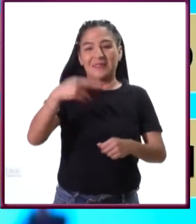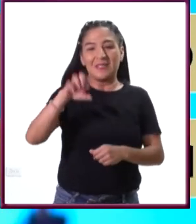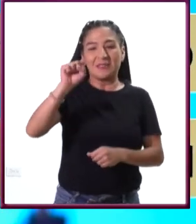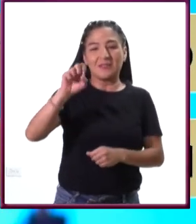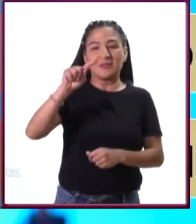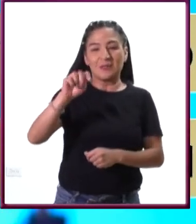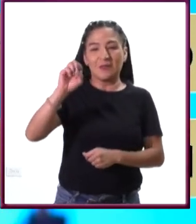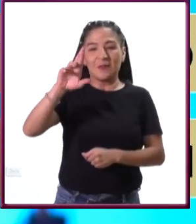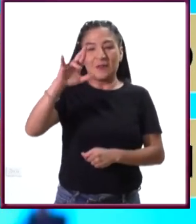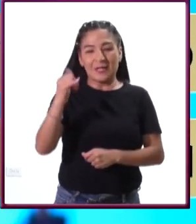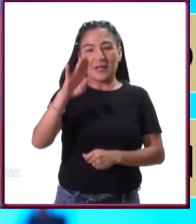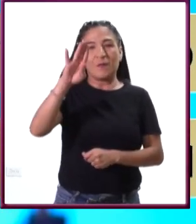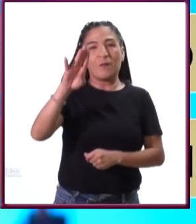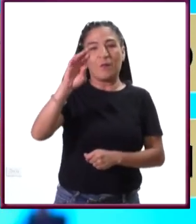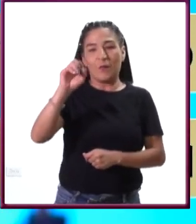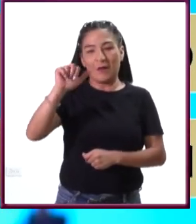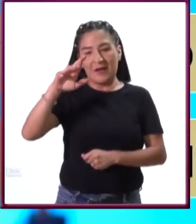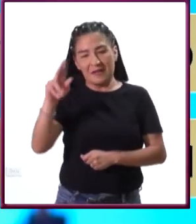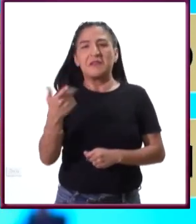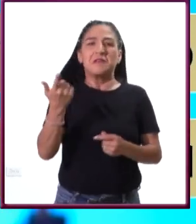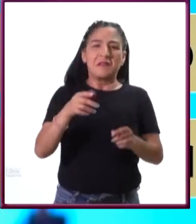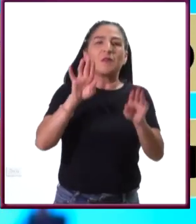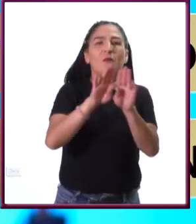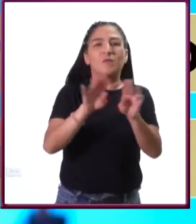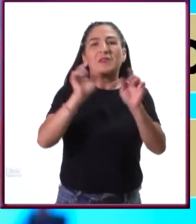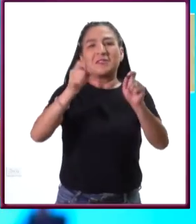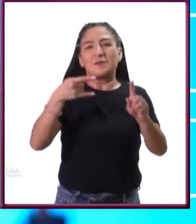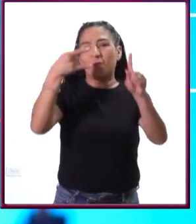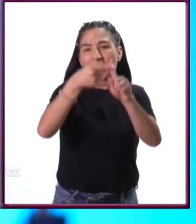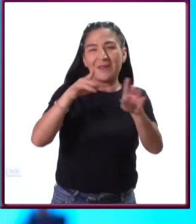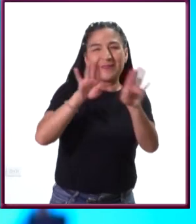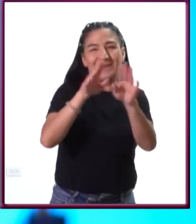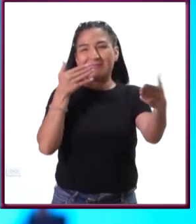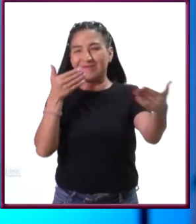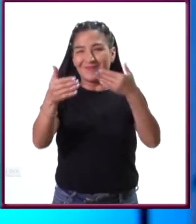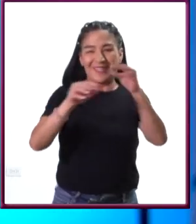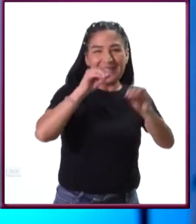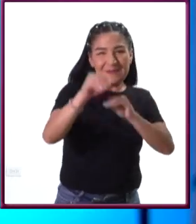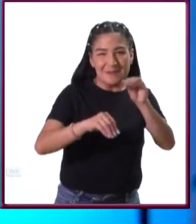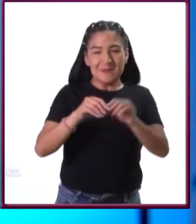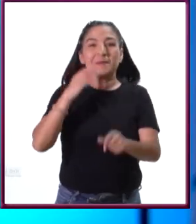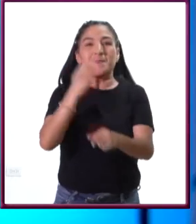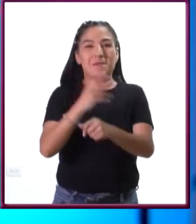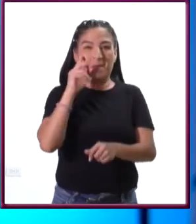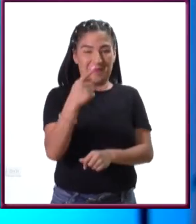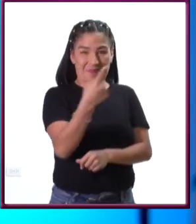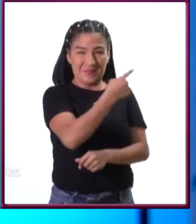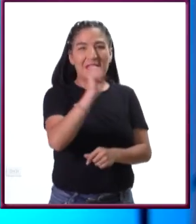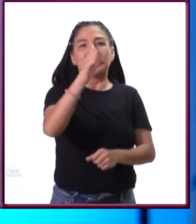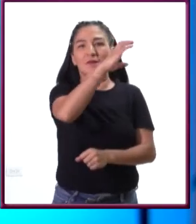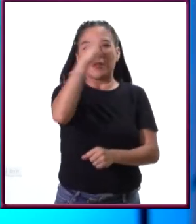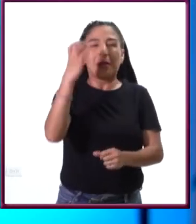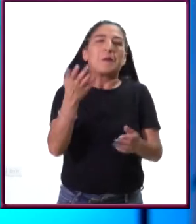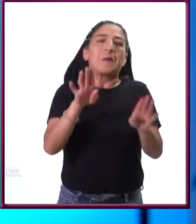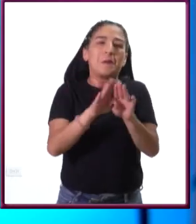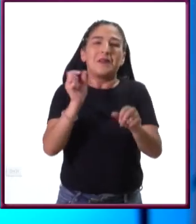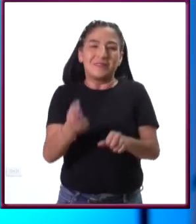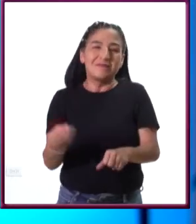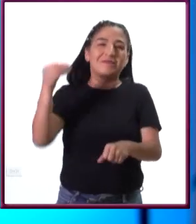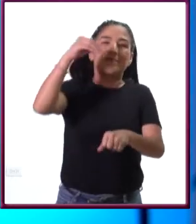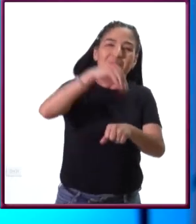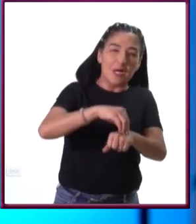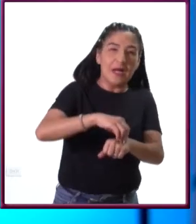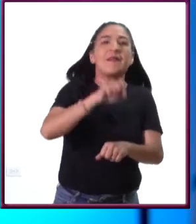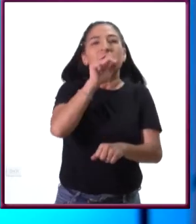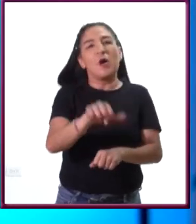cuadros de animación. Incluye esta fotografía que hemos analizado como un cuadro más y agrega otros